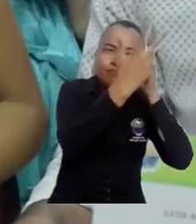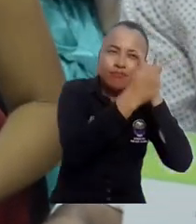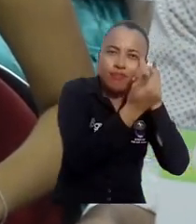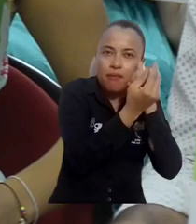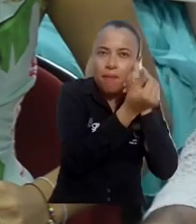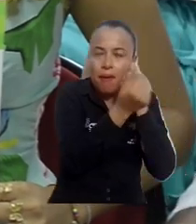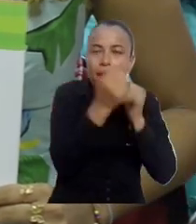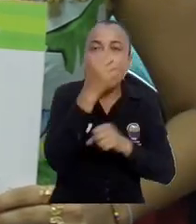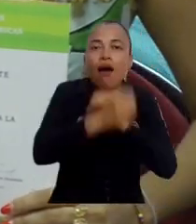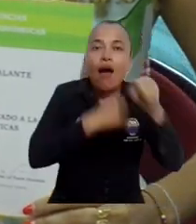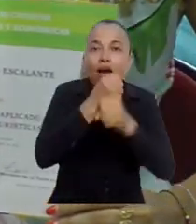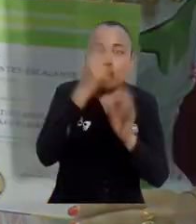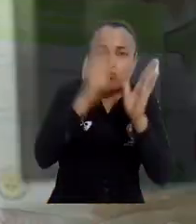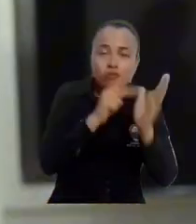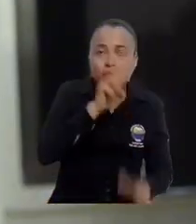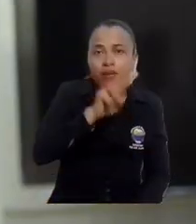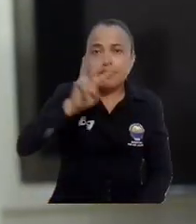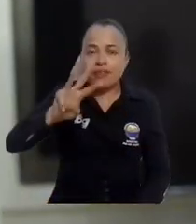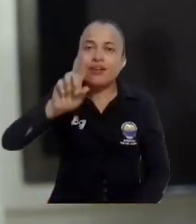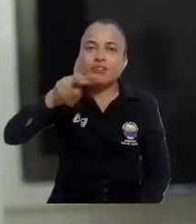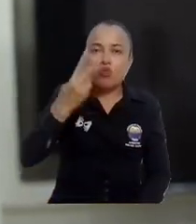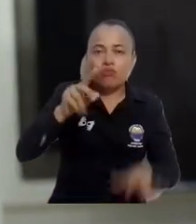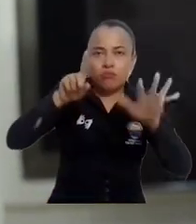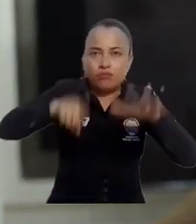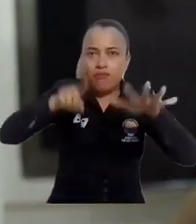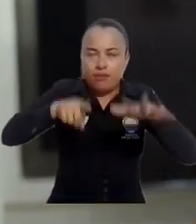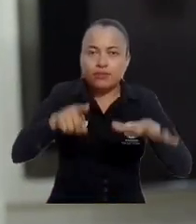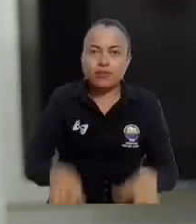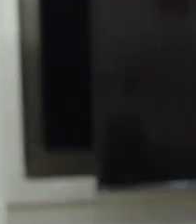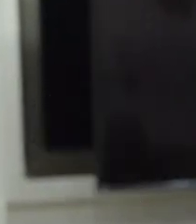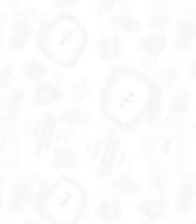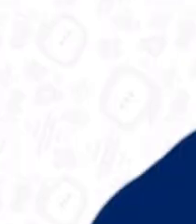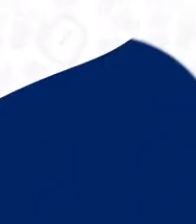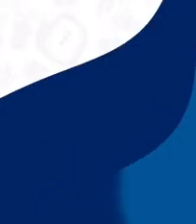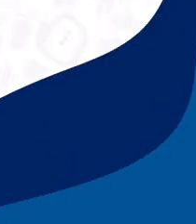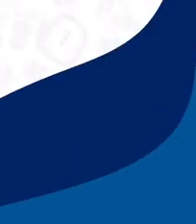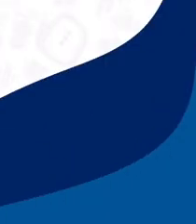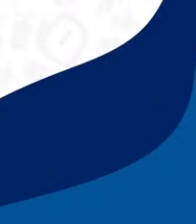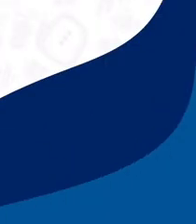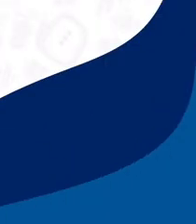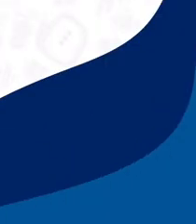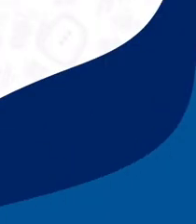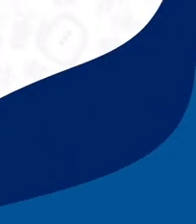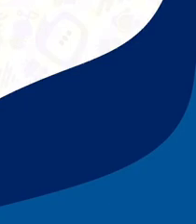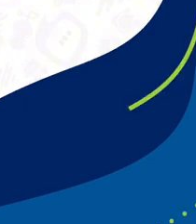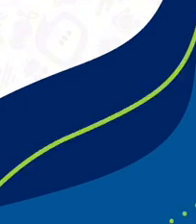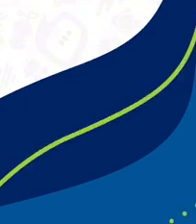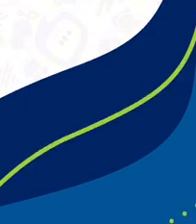de Ciencias Empresariales y Económicas durante el segundo semestre del 2023.